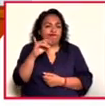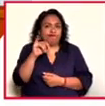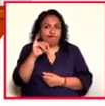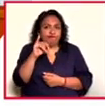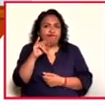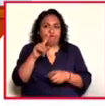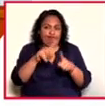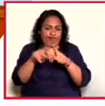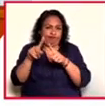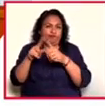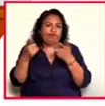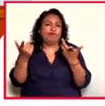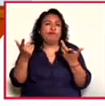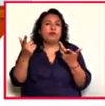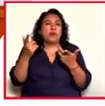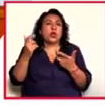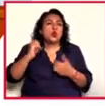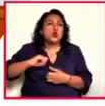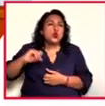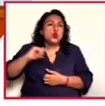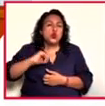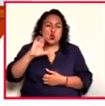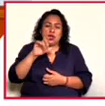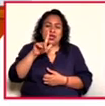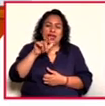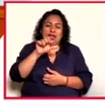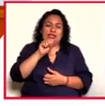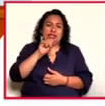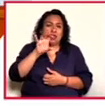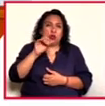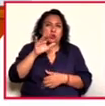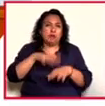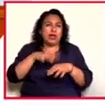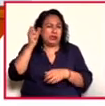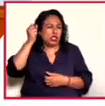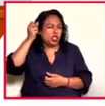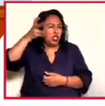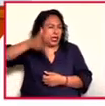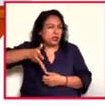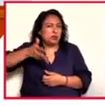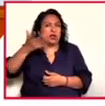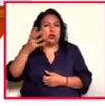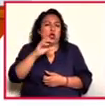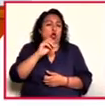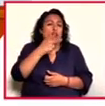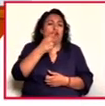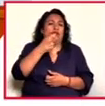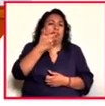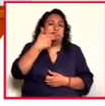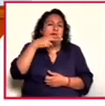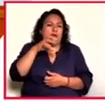nuestros clásicos, en este específicamente con Shakespeare, con Otelo, un ícono